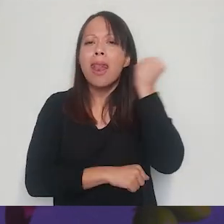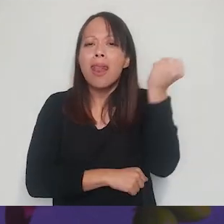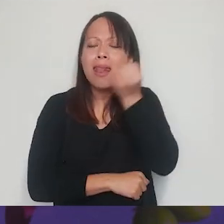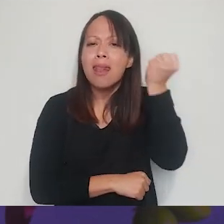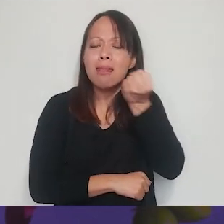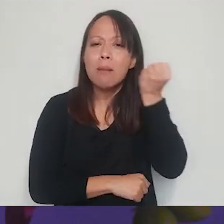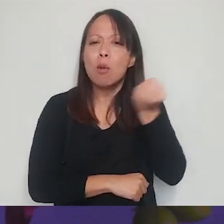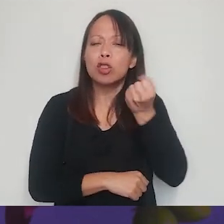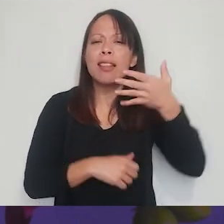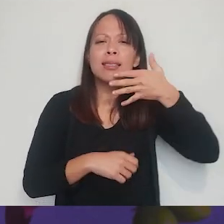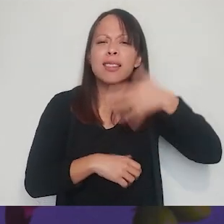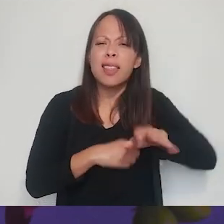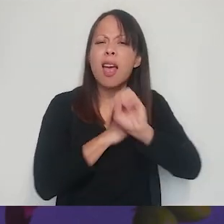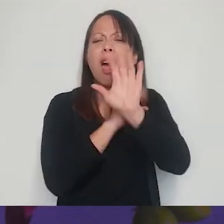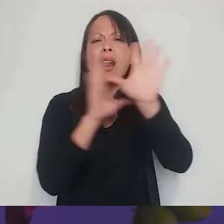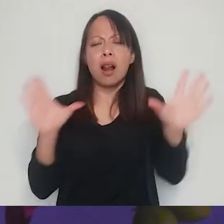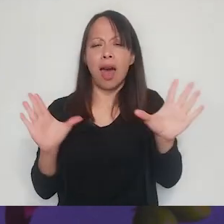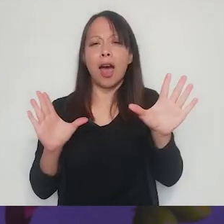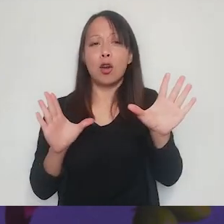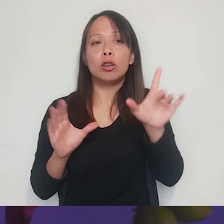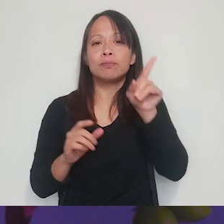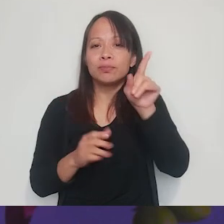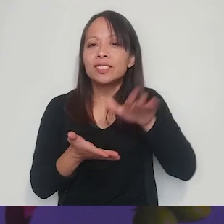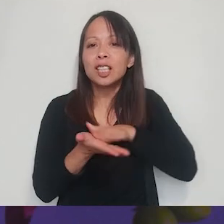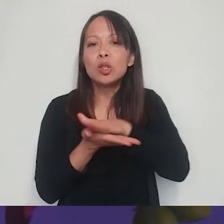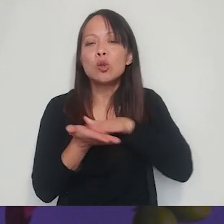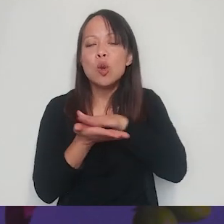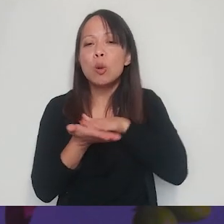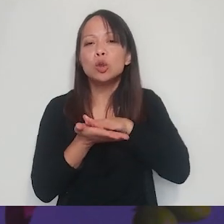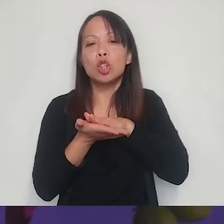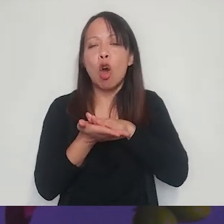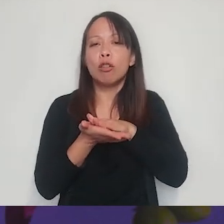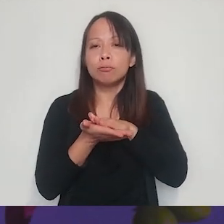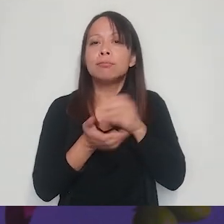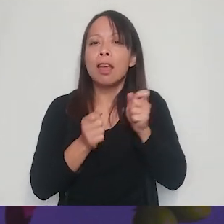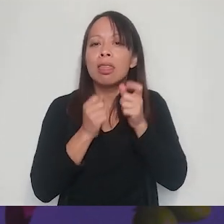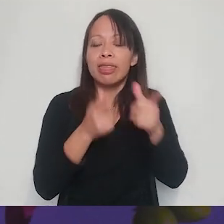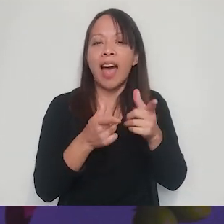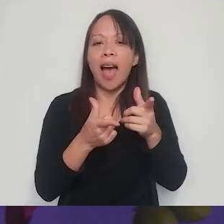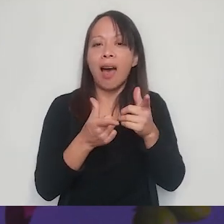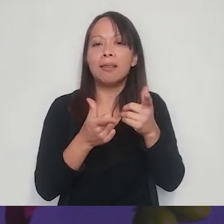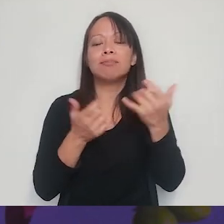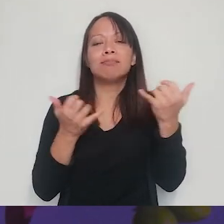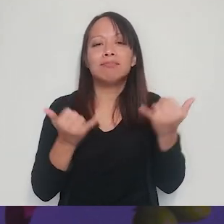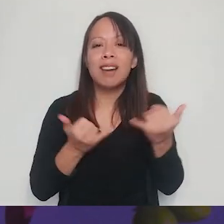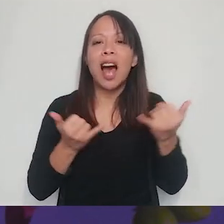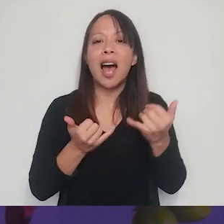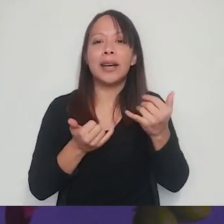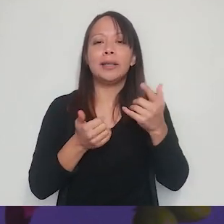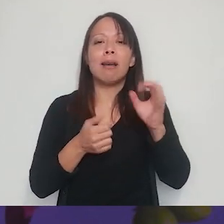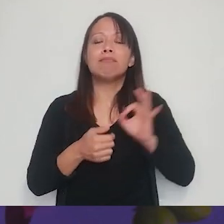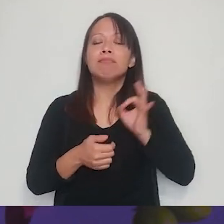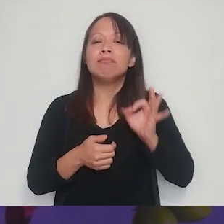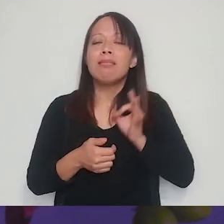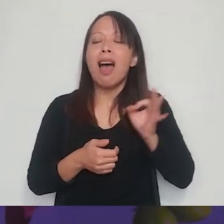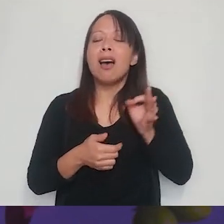a comprender la importancia de la investigación básica para poder solucionar problemas que afectan a la humanidad. Sin